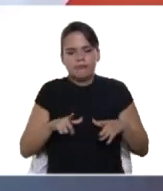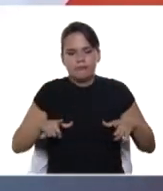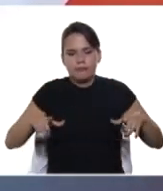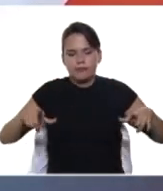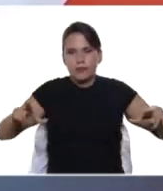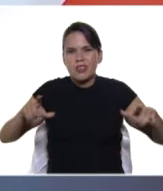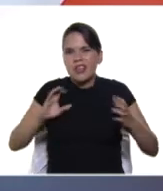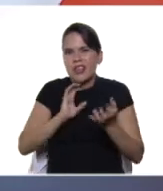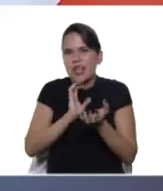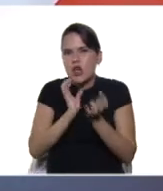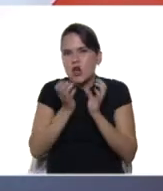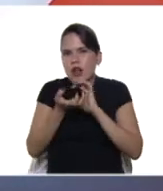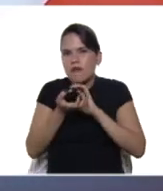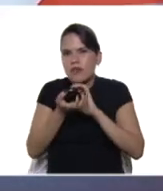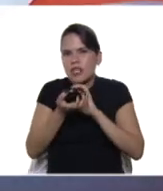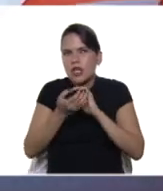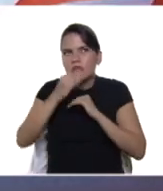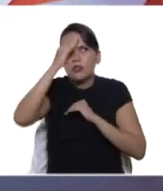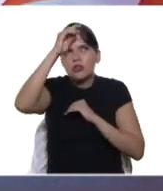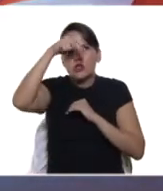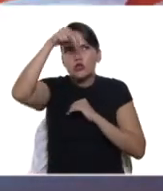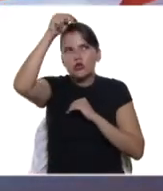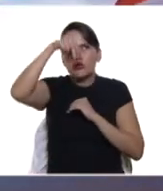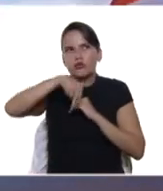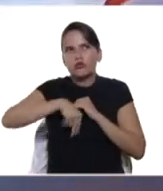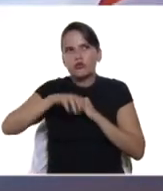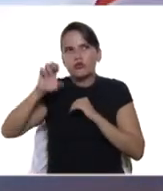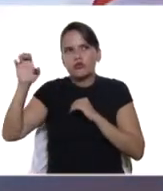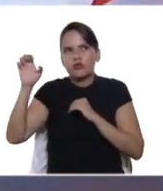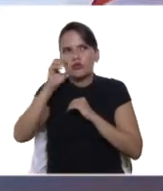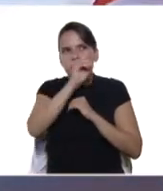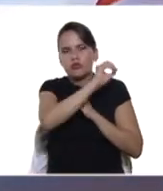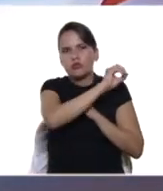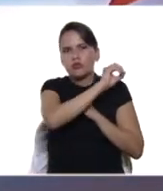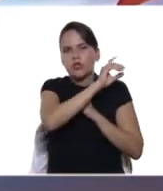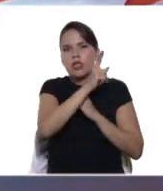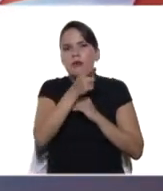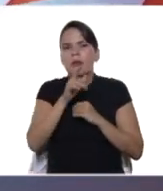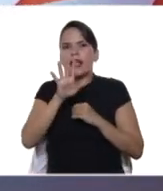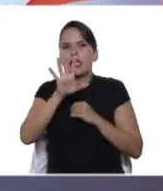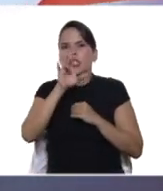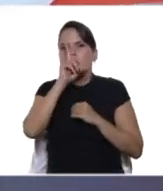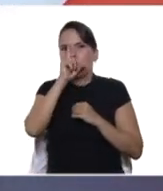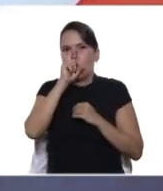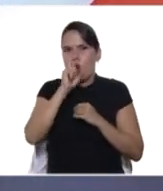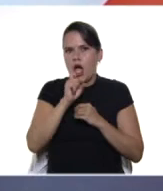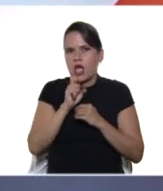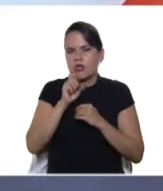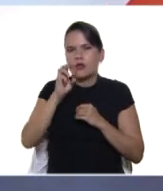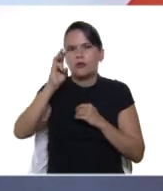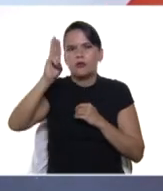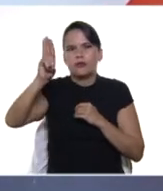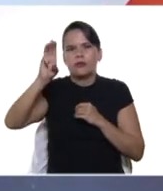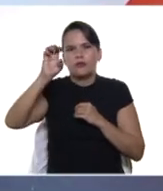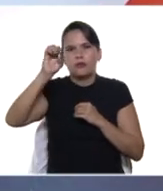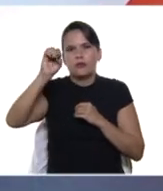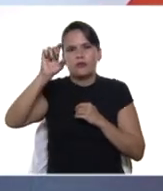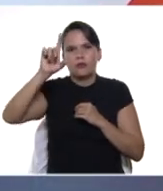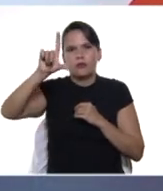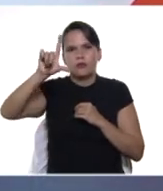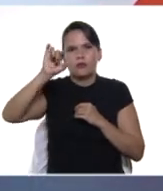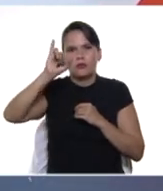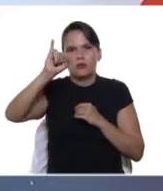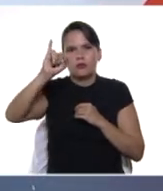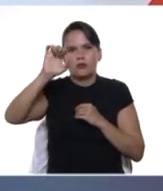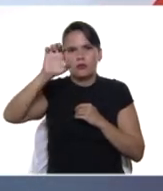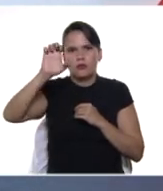y para quinto año los poliedros. De esta forma hemos preparado para ustedes la